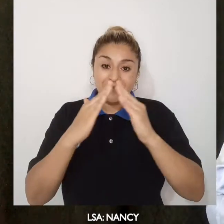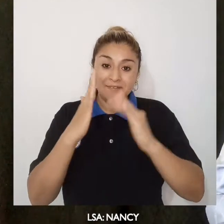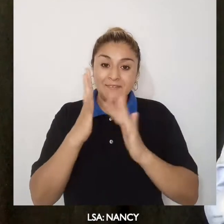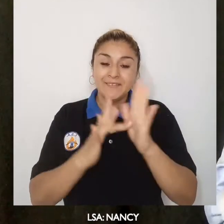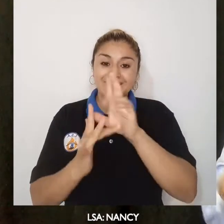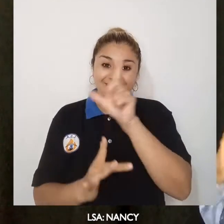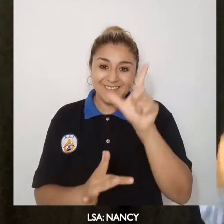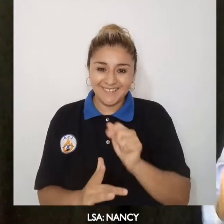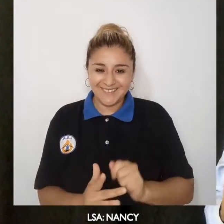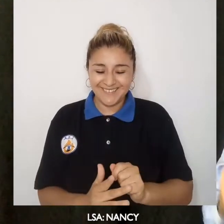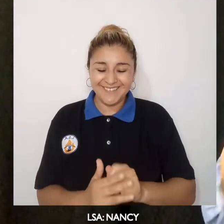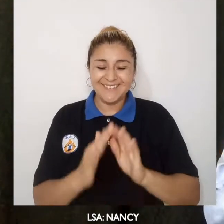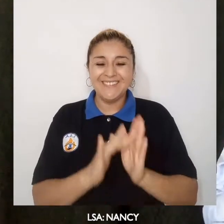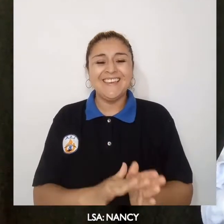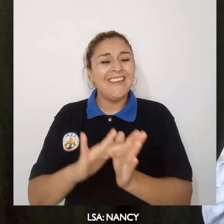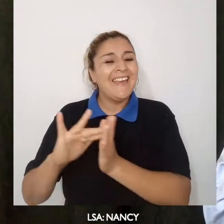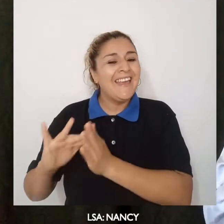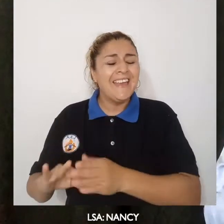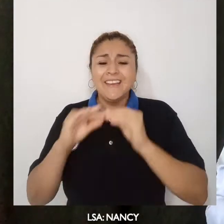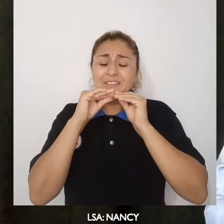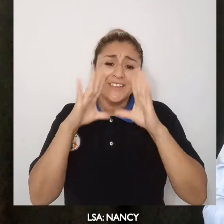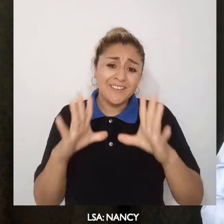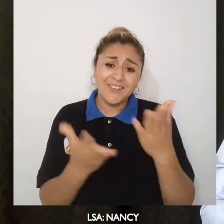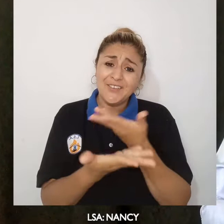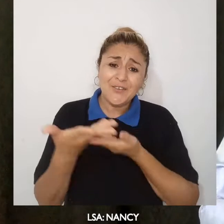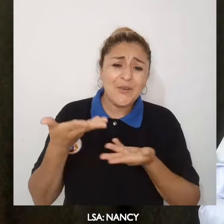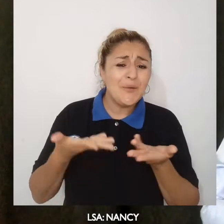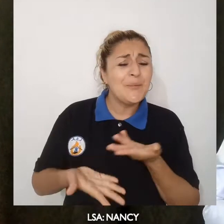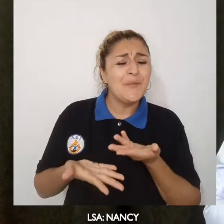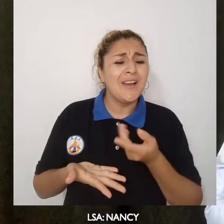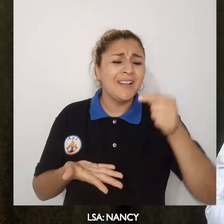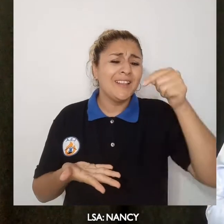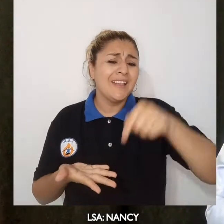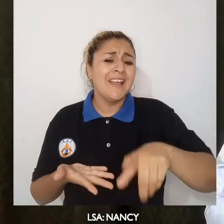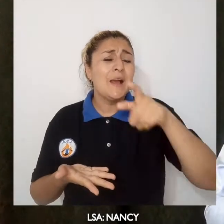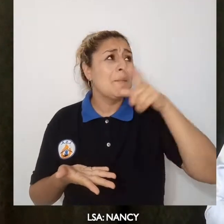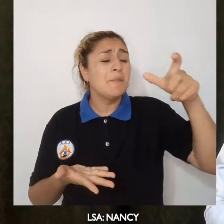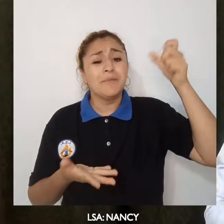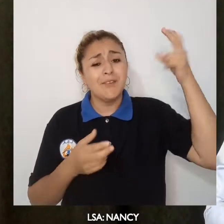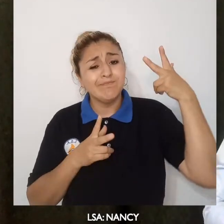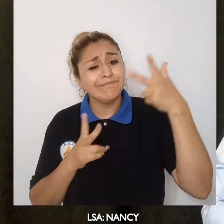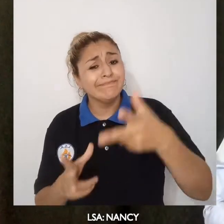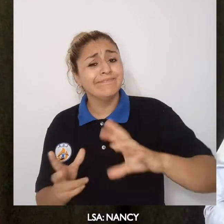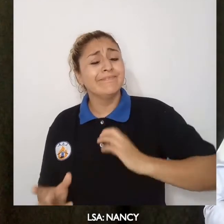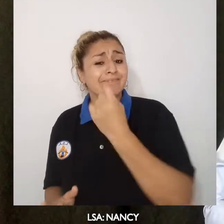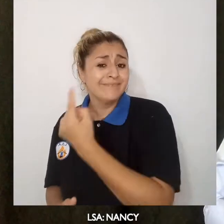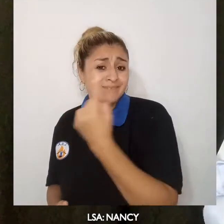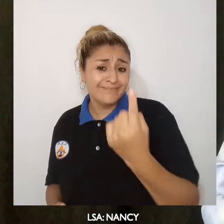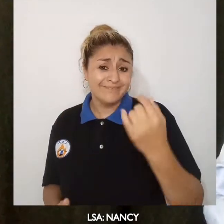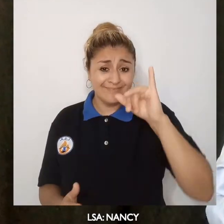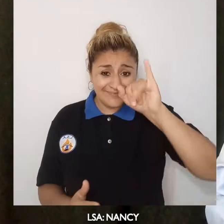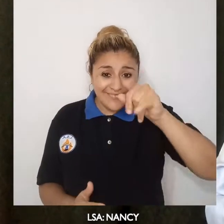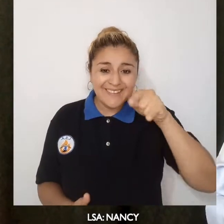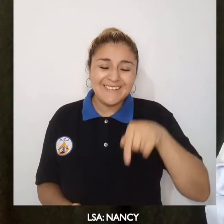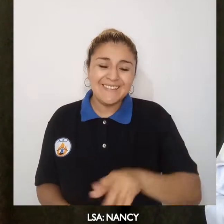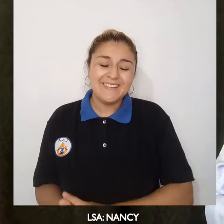qué bendición poder compartir la palabra de dios vamos a estar